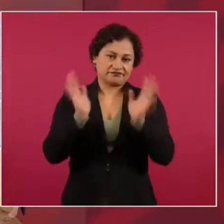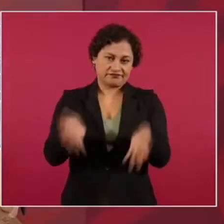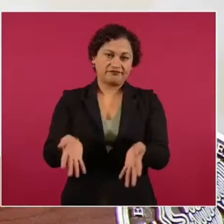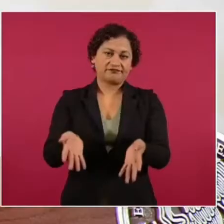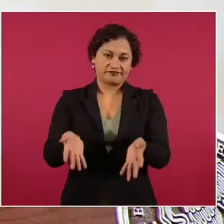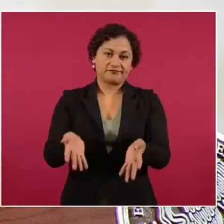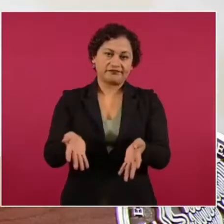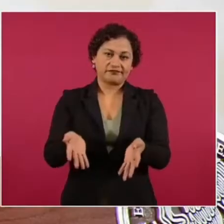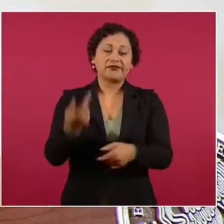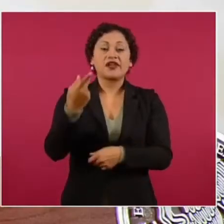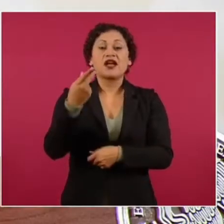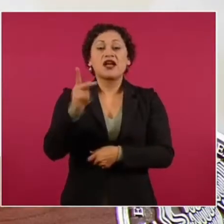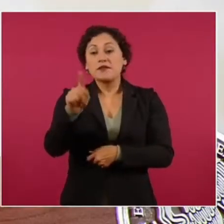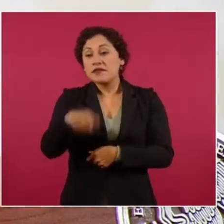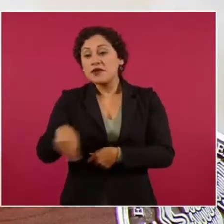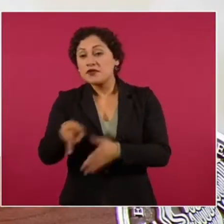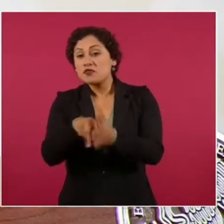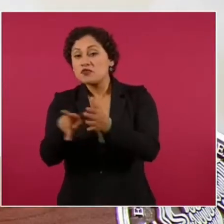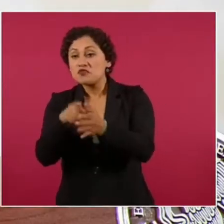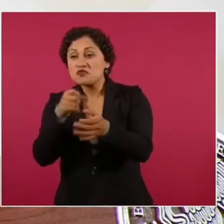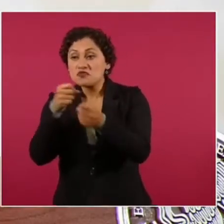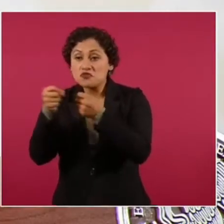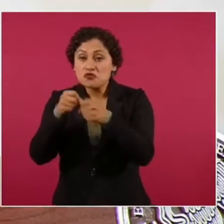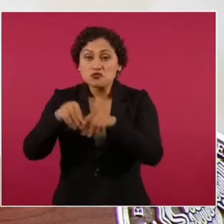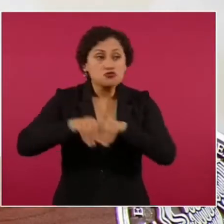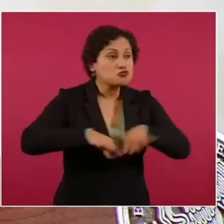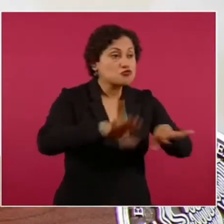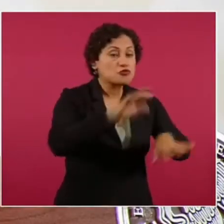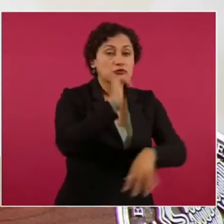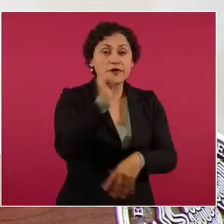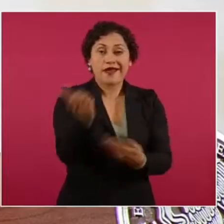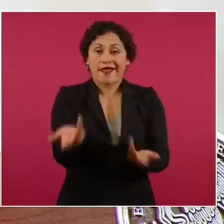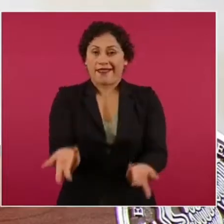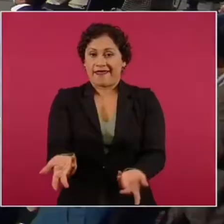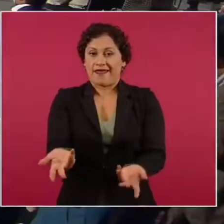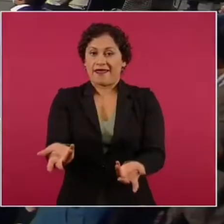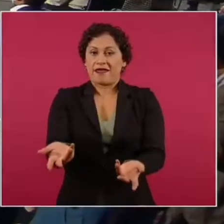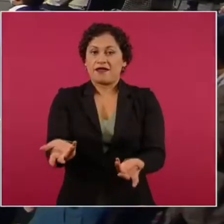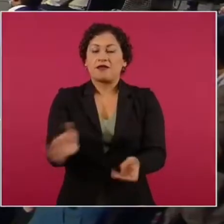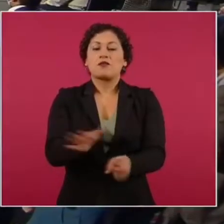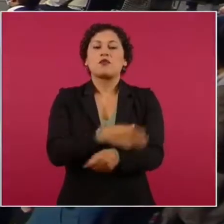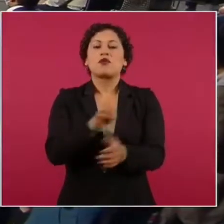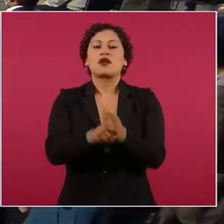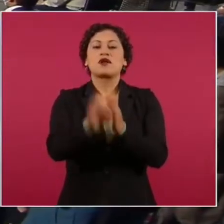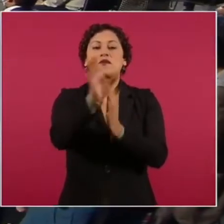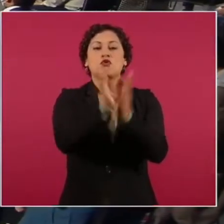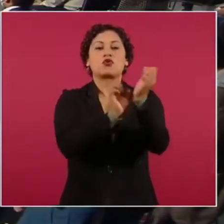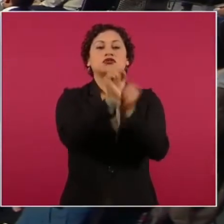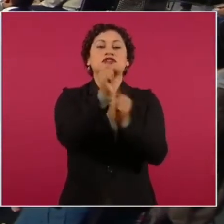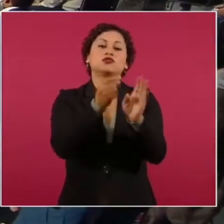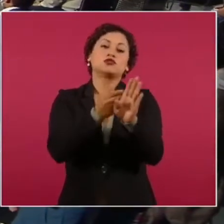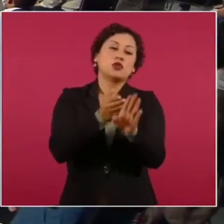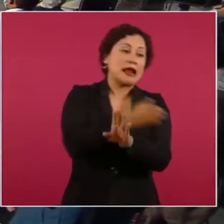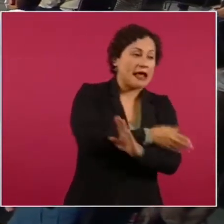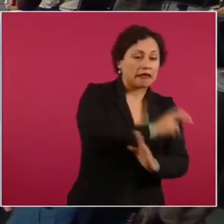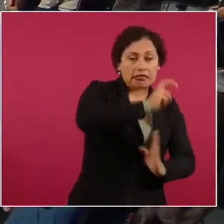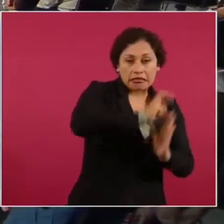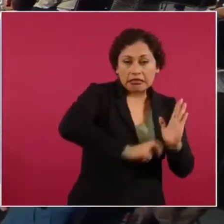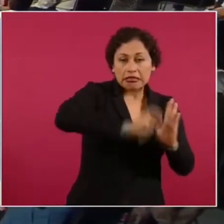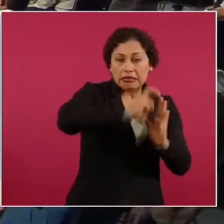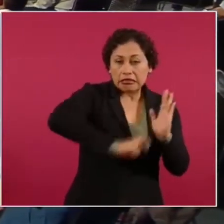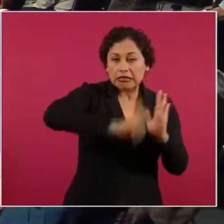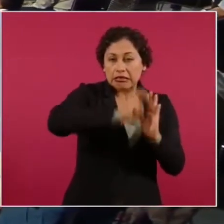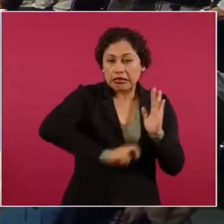en los medios no se informa, de cómo todas las reformas a la Constitución que hicieron durante el